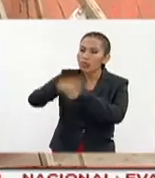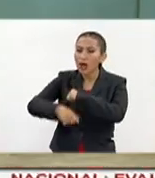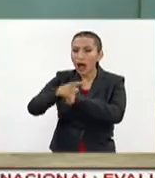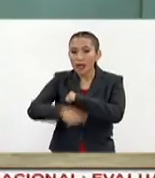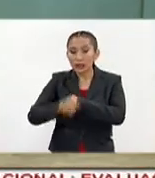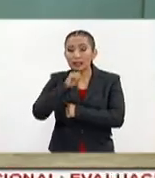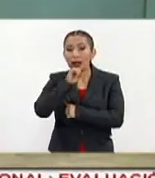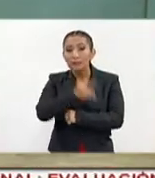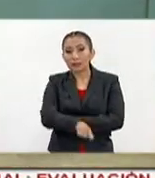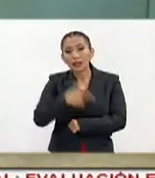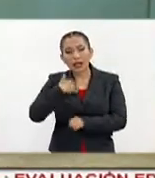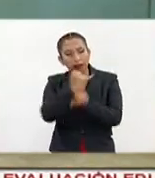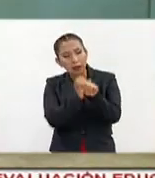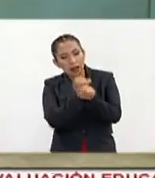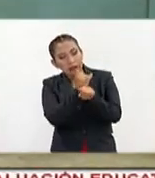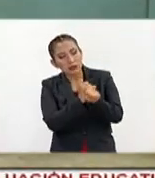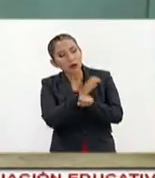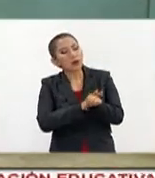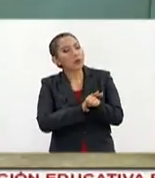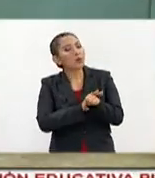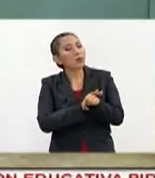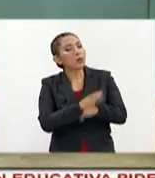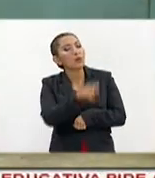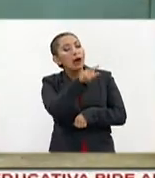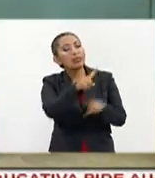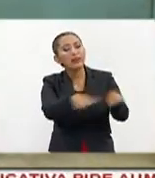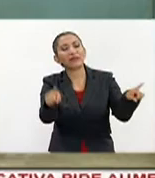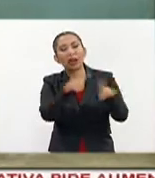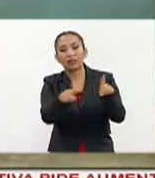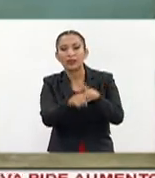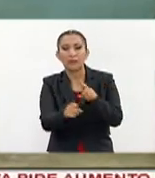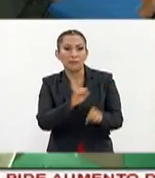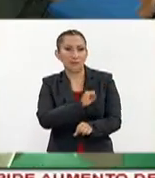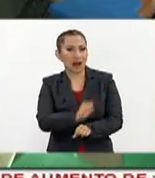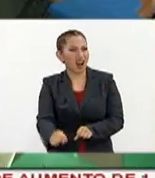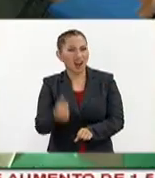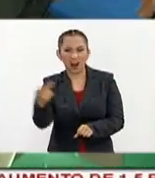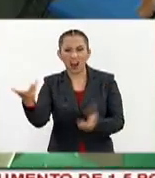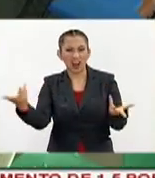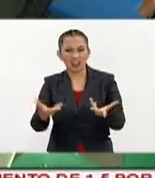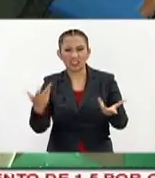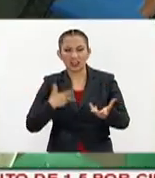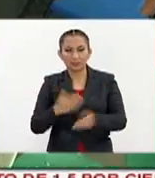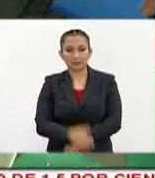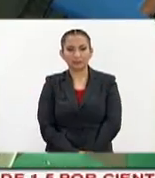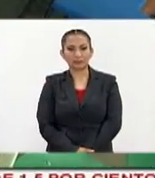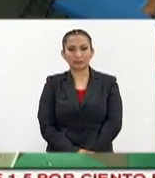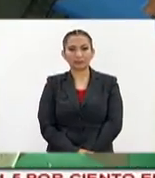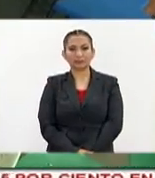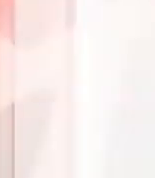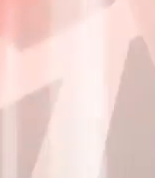afectados, así como las investigaciones correspondientes por diferentes delitos que ocurrieron en torno a este desastre.